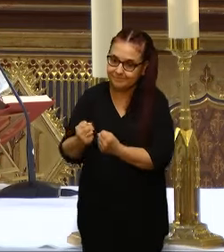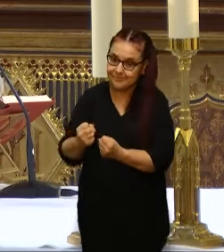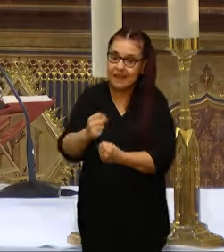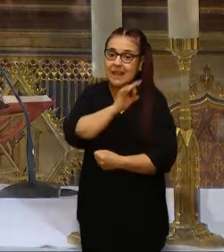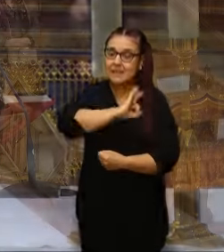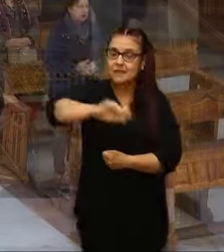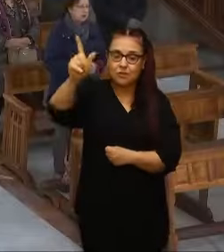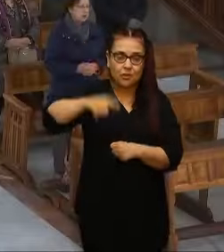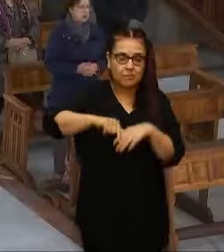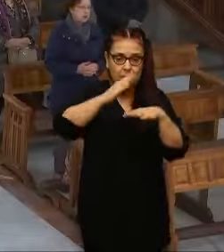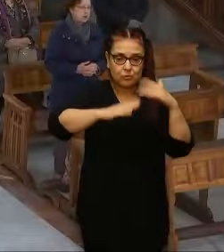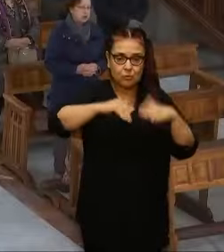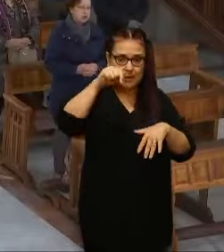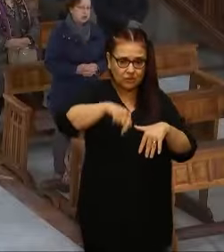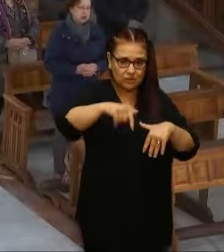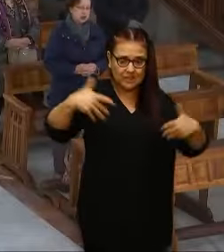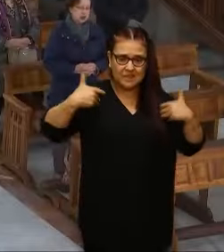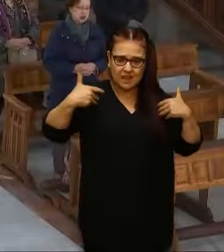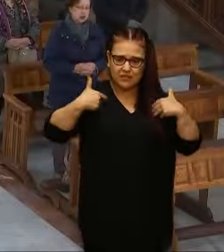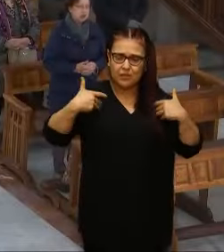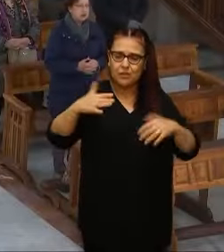Todopoderoso.